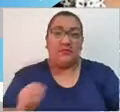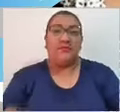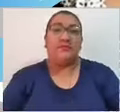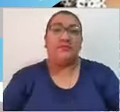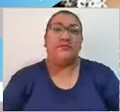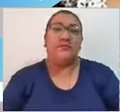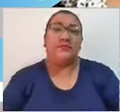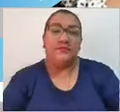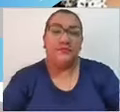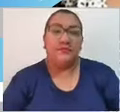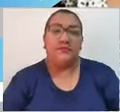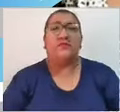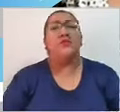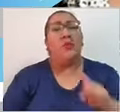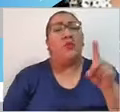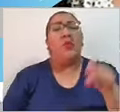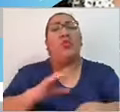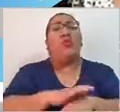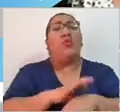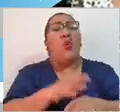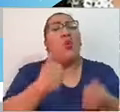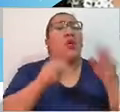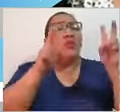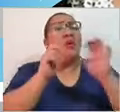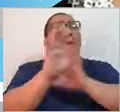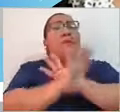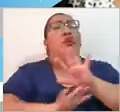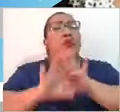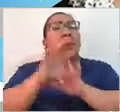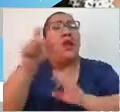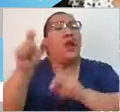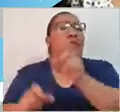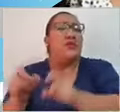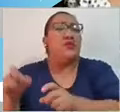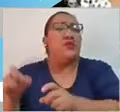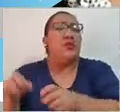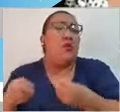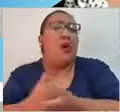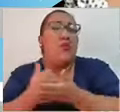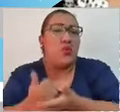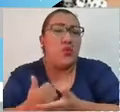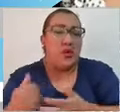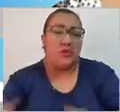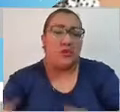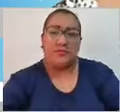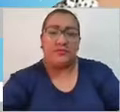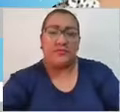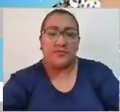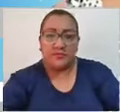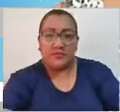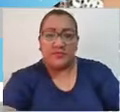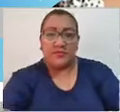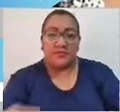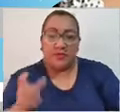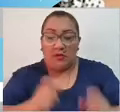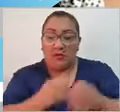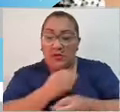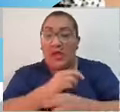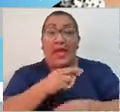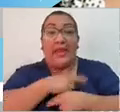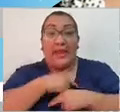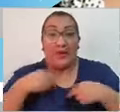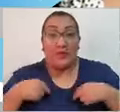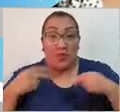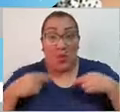Doctora, ¿cuáles son las medidas de protección para las víctimas? La Oficina de Recursos Humanos es quien dicta